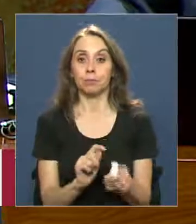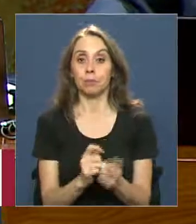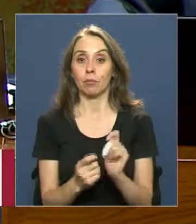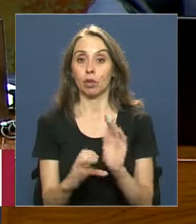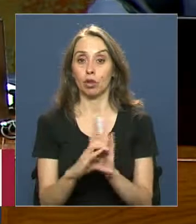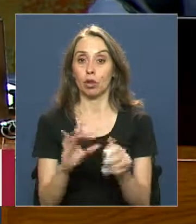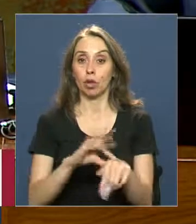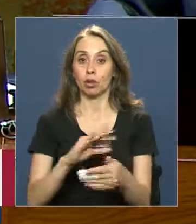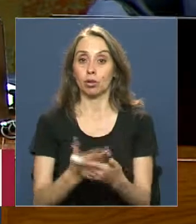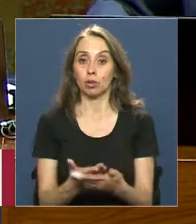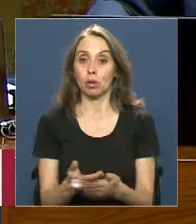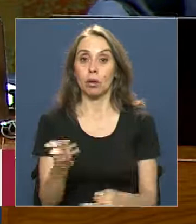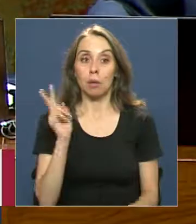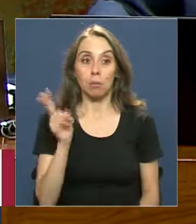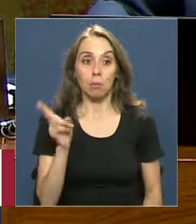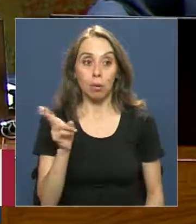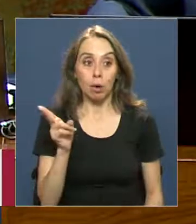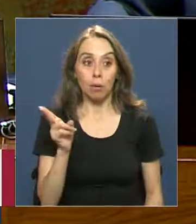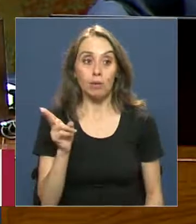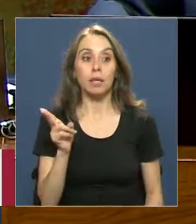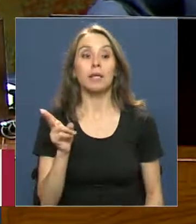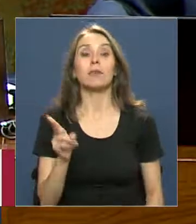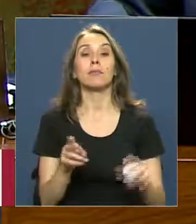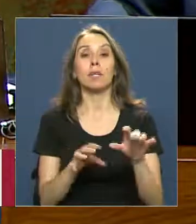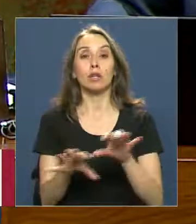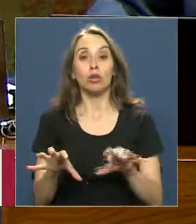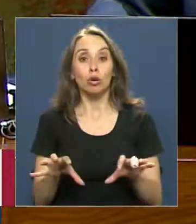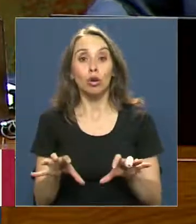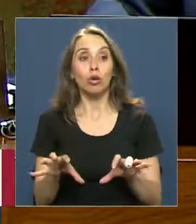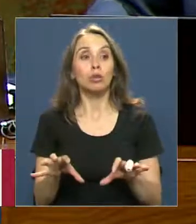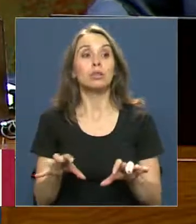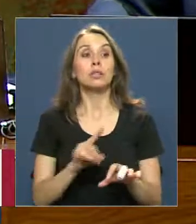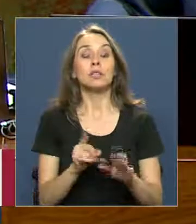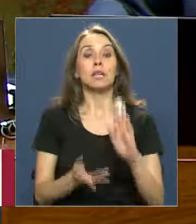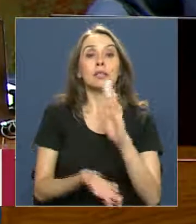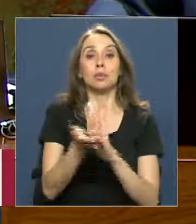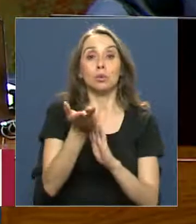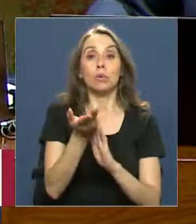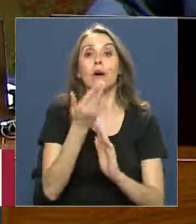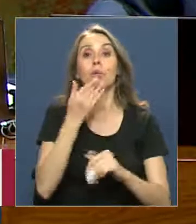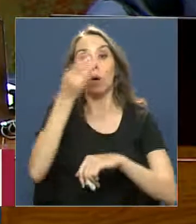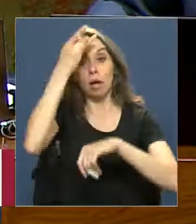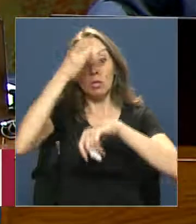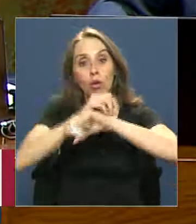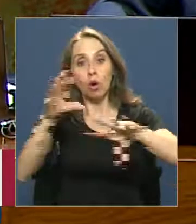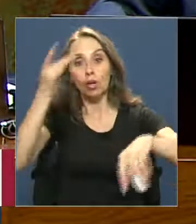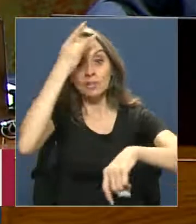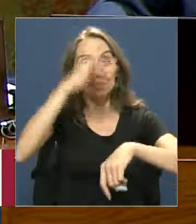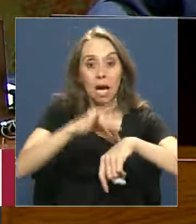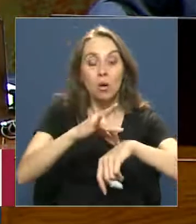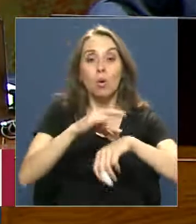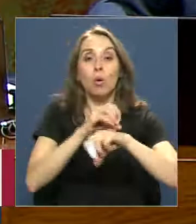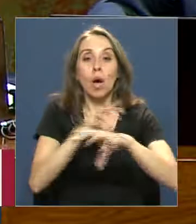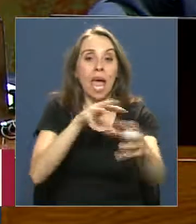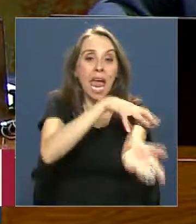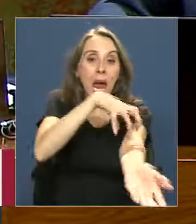Sanitario para prohibir el aumento de precios de los productos que indica en caso de alerta sanitaria, epidemia o pandemia,